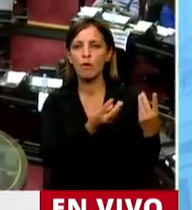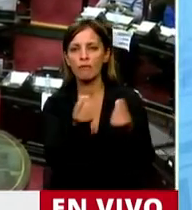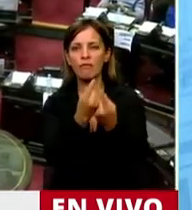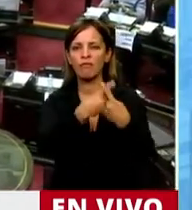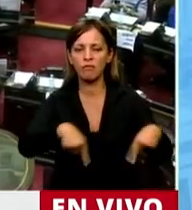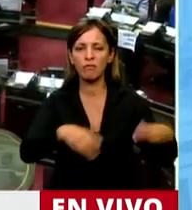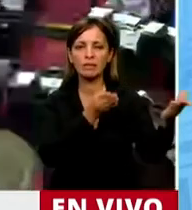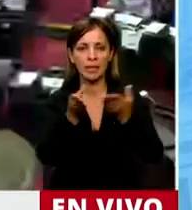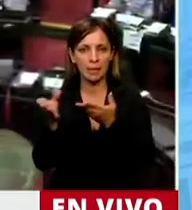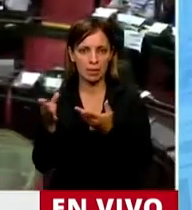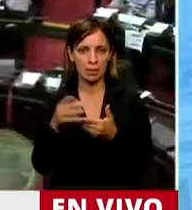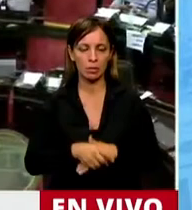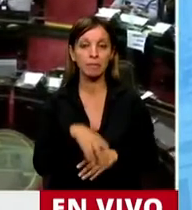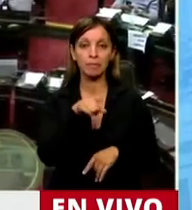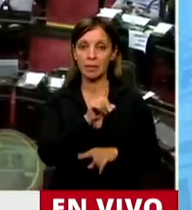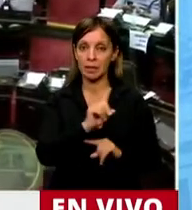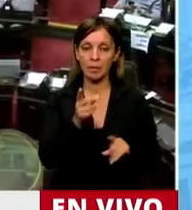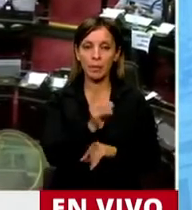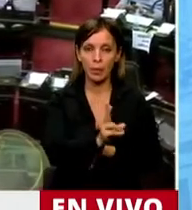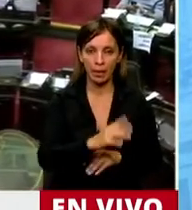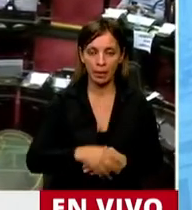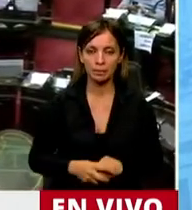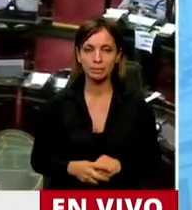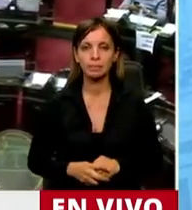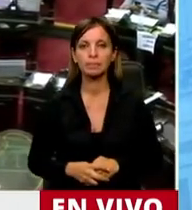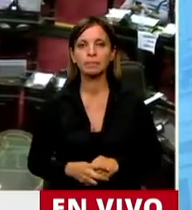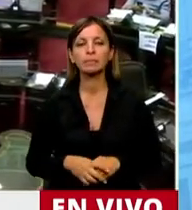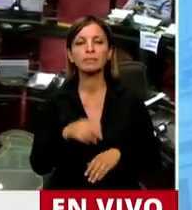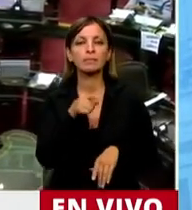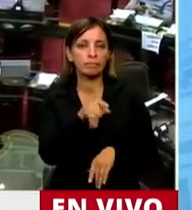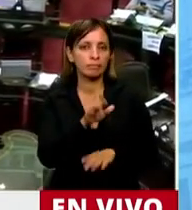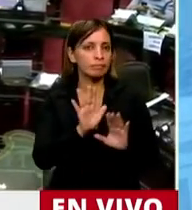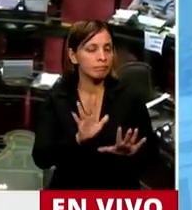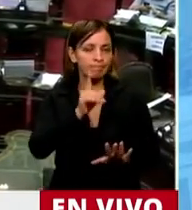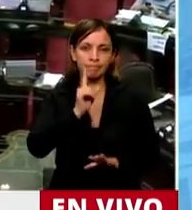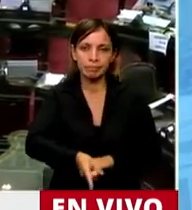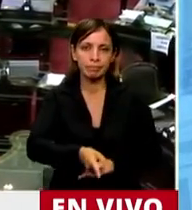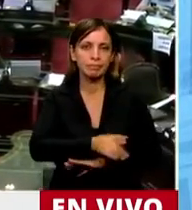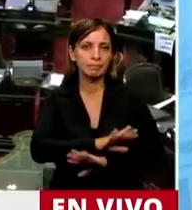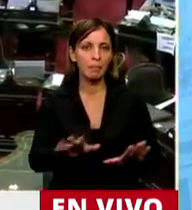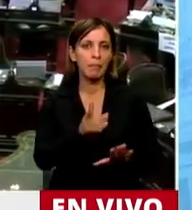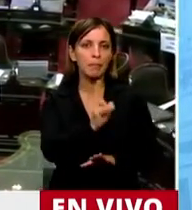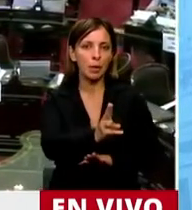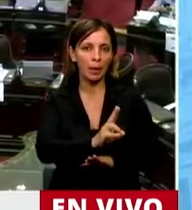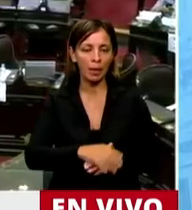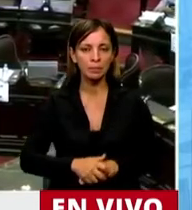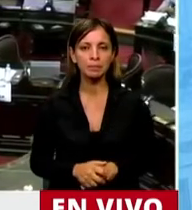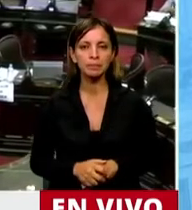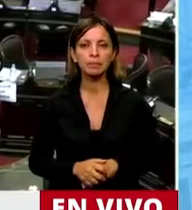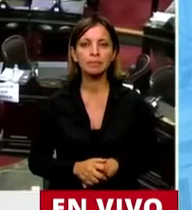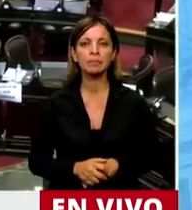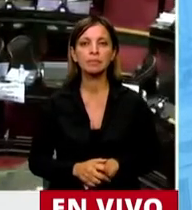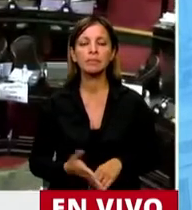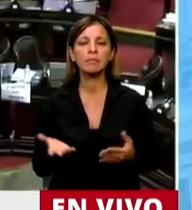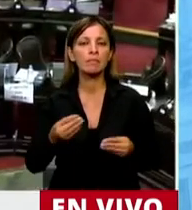pagar servicios y este tipo de cuestiones. Esto está prohibido, terminante. Tanto para la deuda